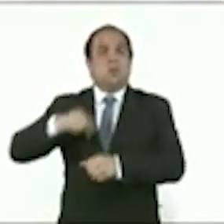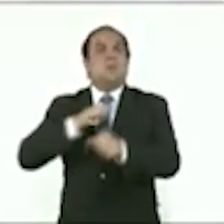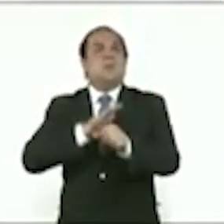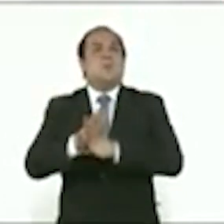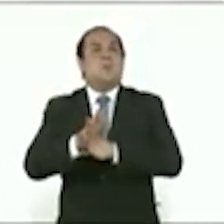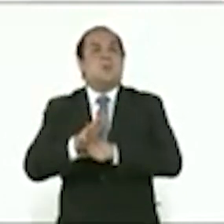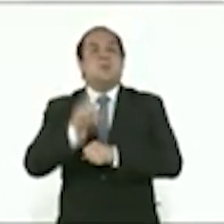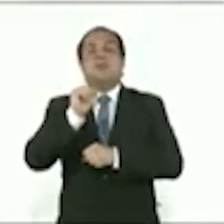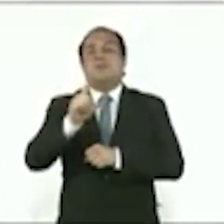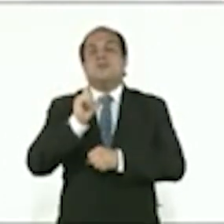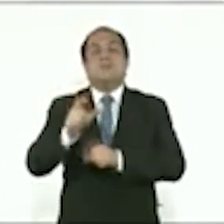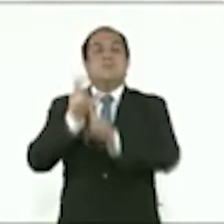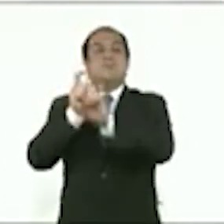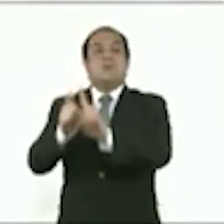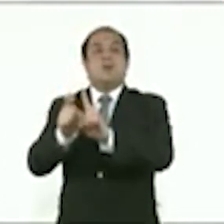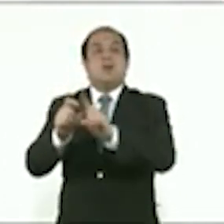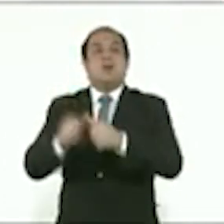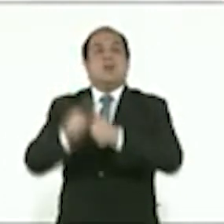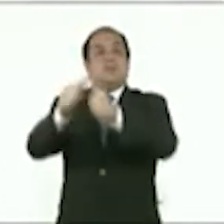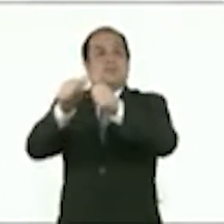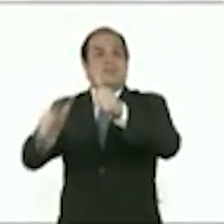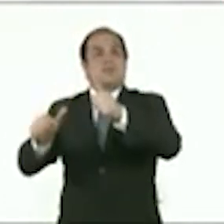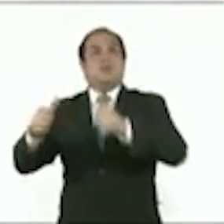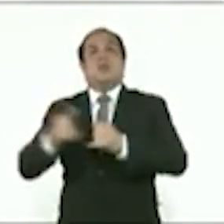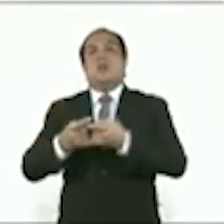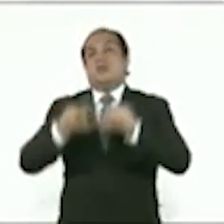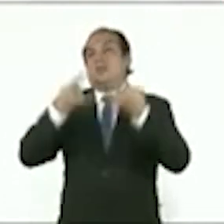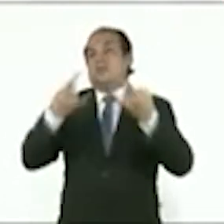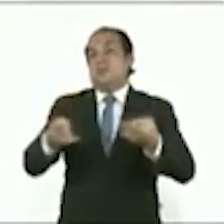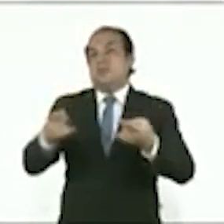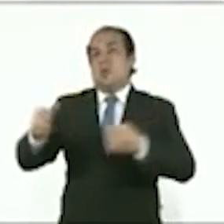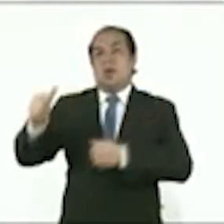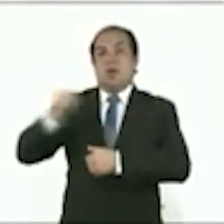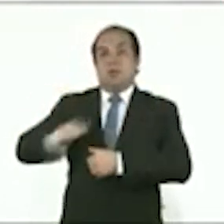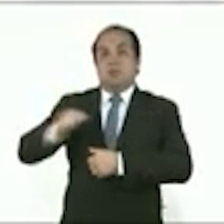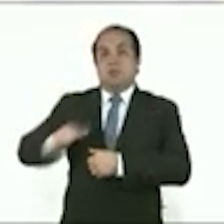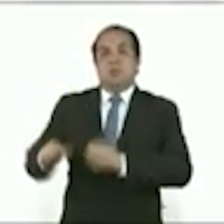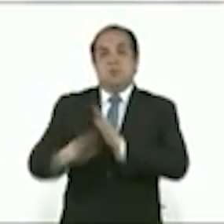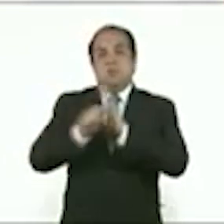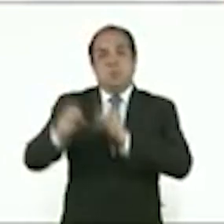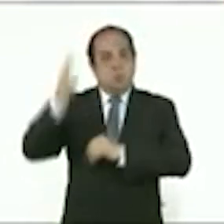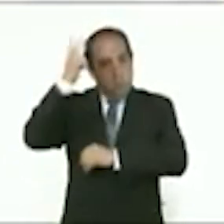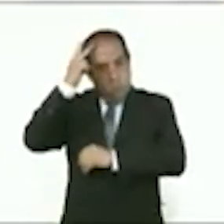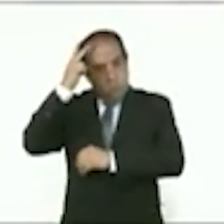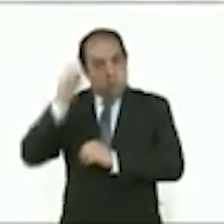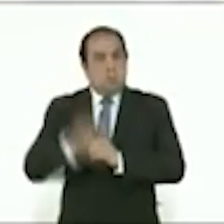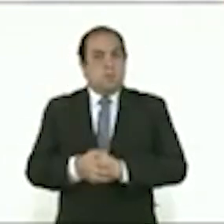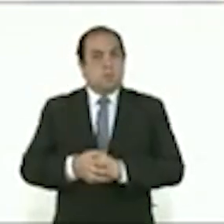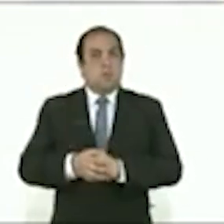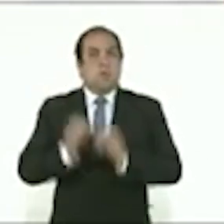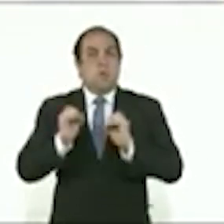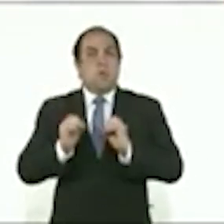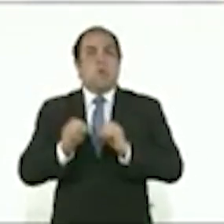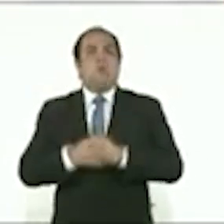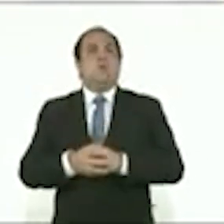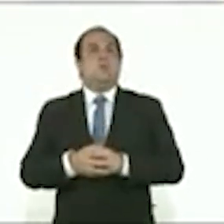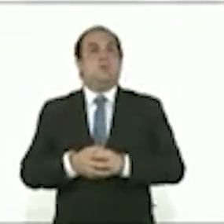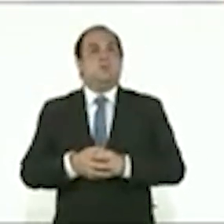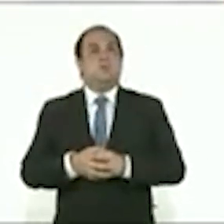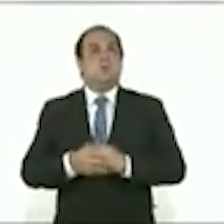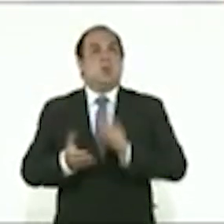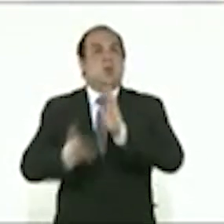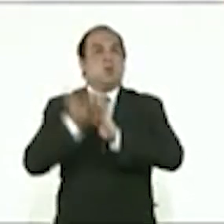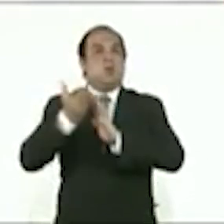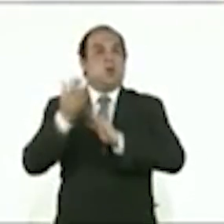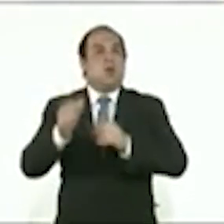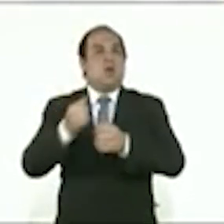los monumentos históricos. Nosotros tenemos que resguardar Bellas Artes, el monumento a la Independencia, no